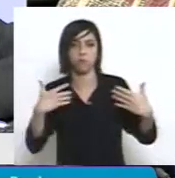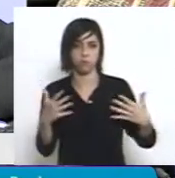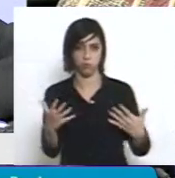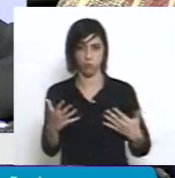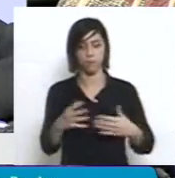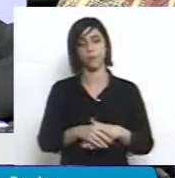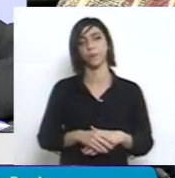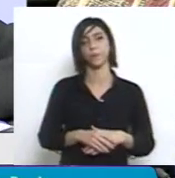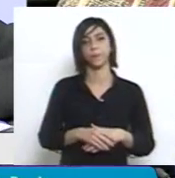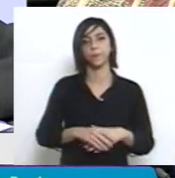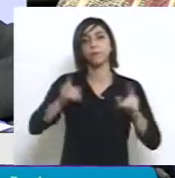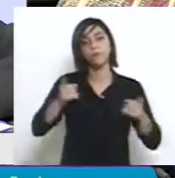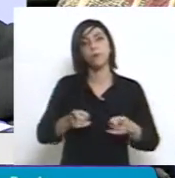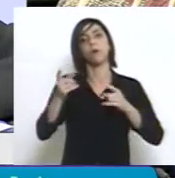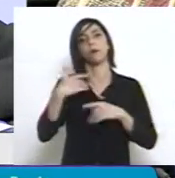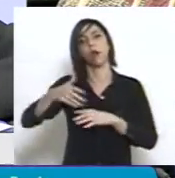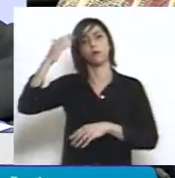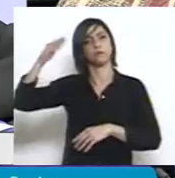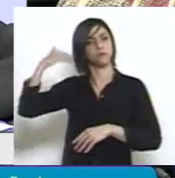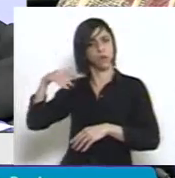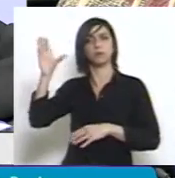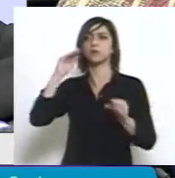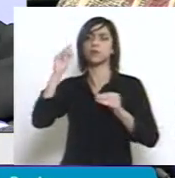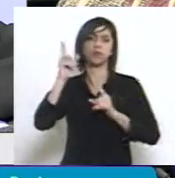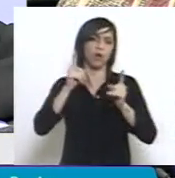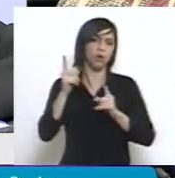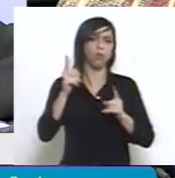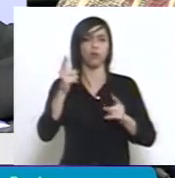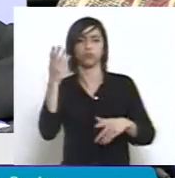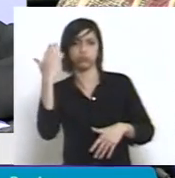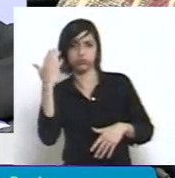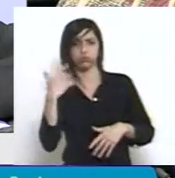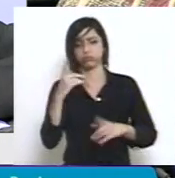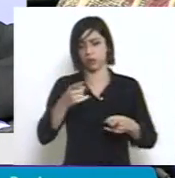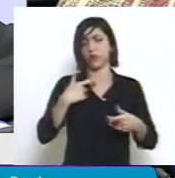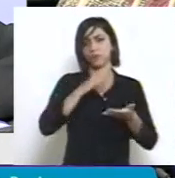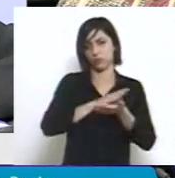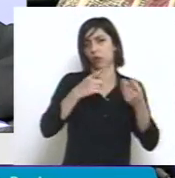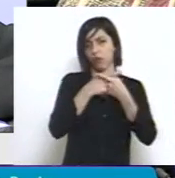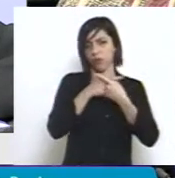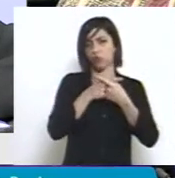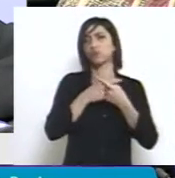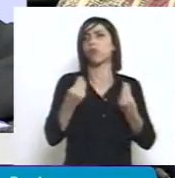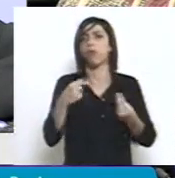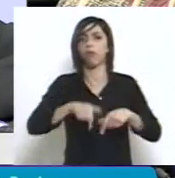También he escuchado, y creo que tiene que ver con esta discusión también de la emergencia económica,